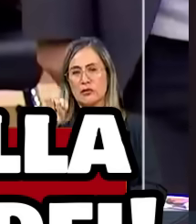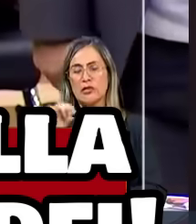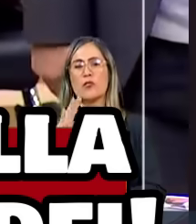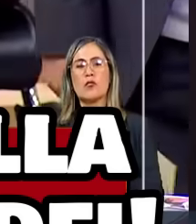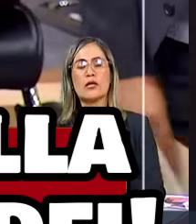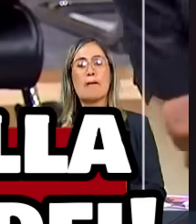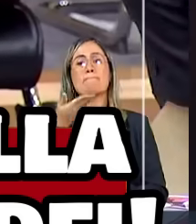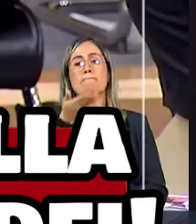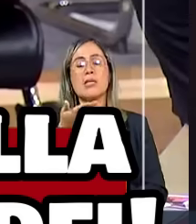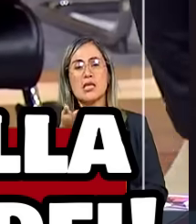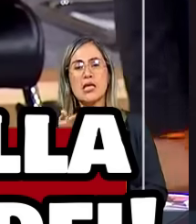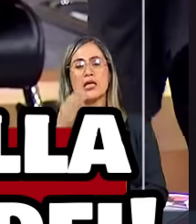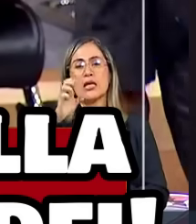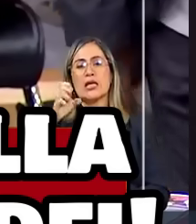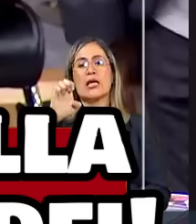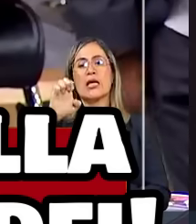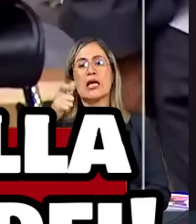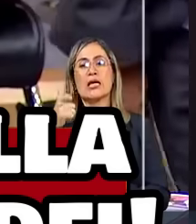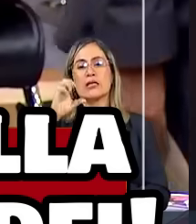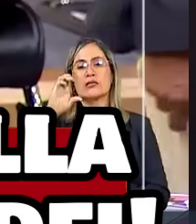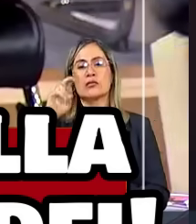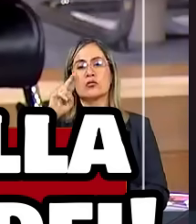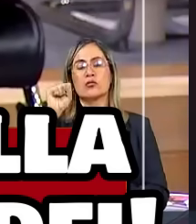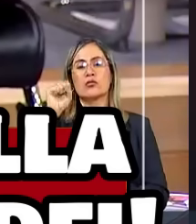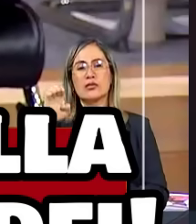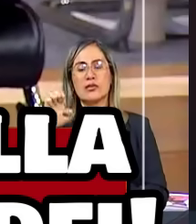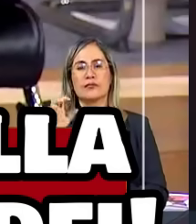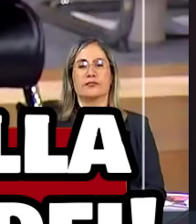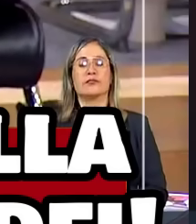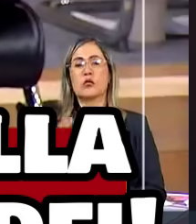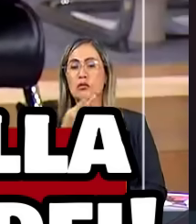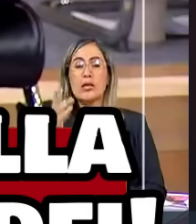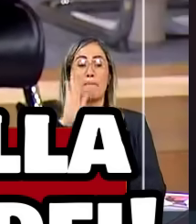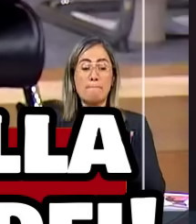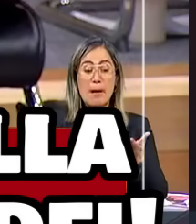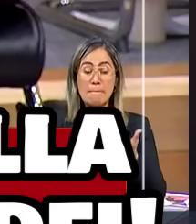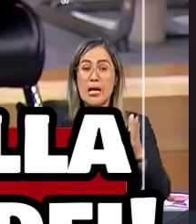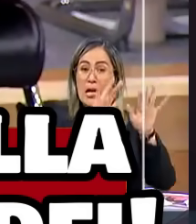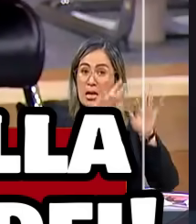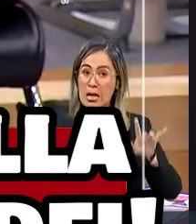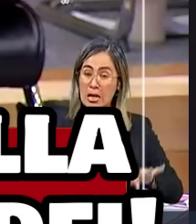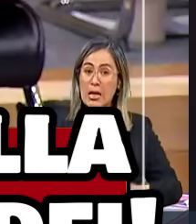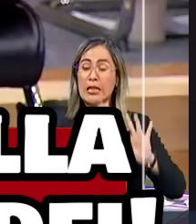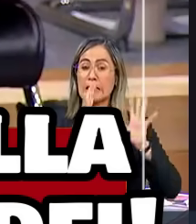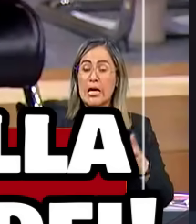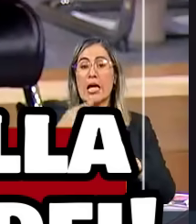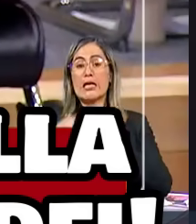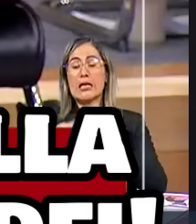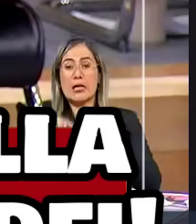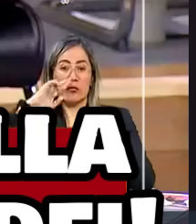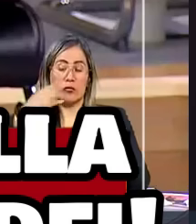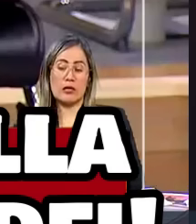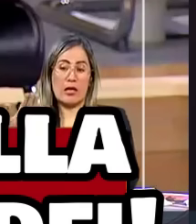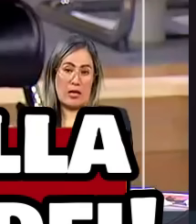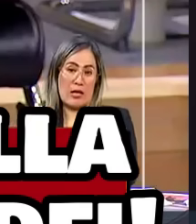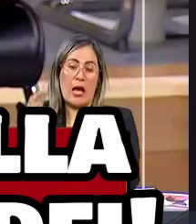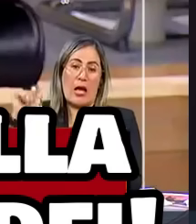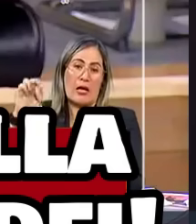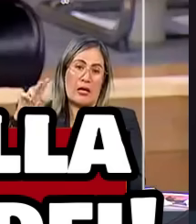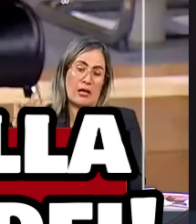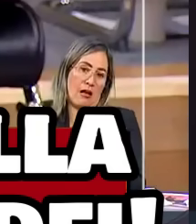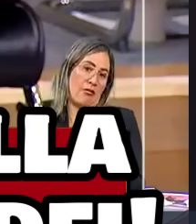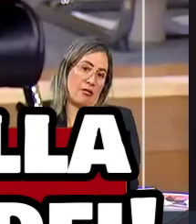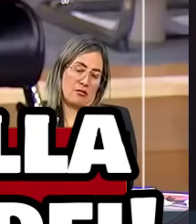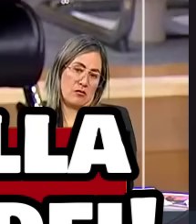piden que se excuse. Y eso le corresponde, en sentido estricto, ya leyeron el documento, eso le corresponde a la consejera Carla Humphrey decidirlo. No